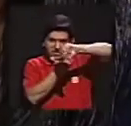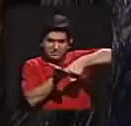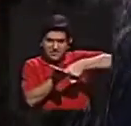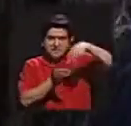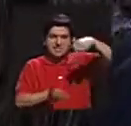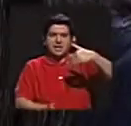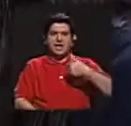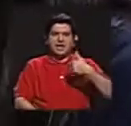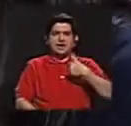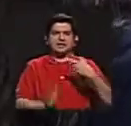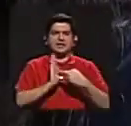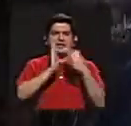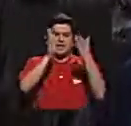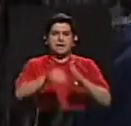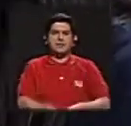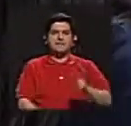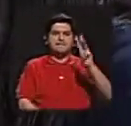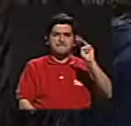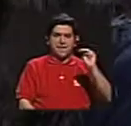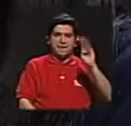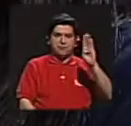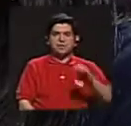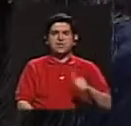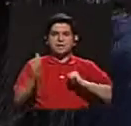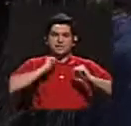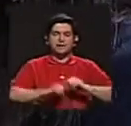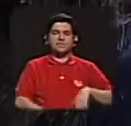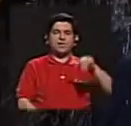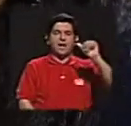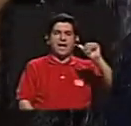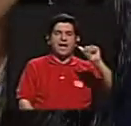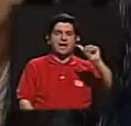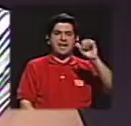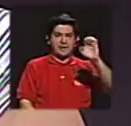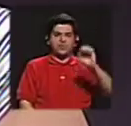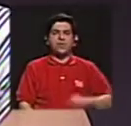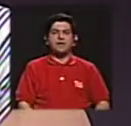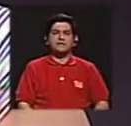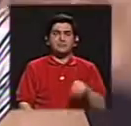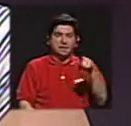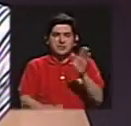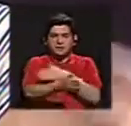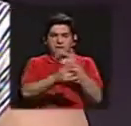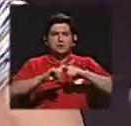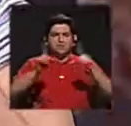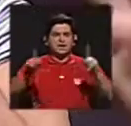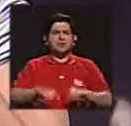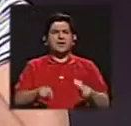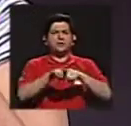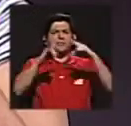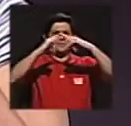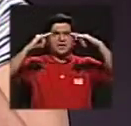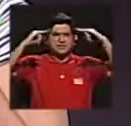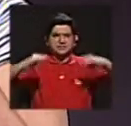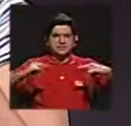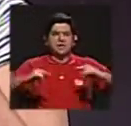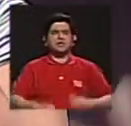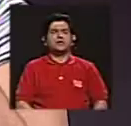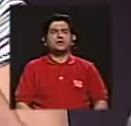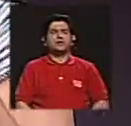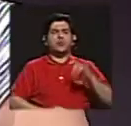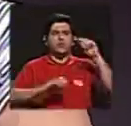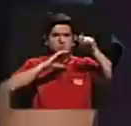tenemos representantes de María del teatro y Ana en la música, pero hablamos de manifestaciones artísticas, el circo, el cine,